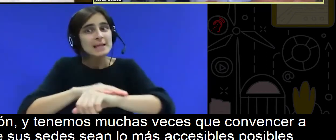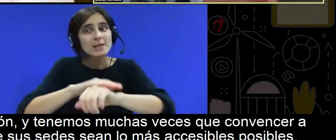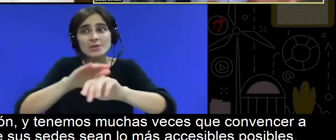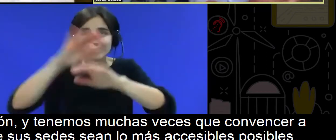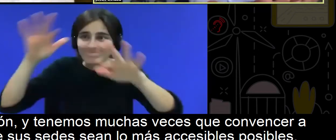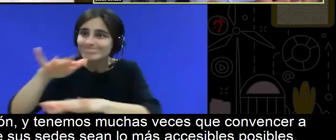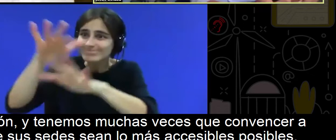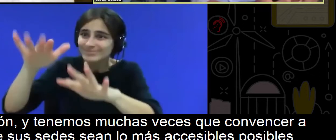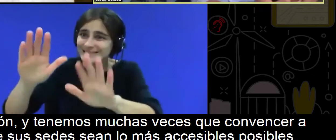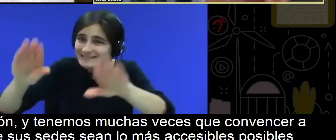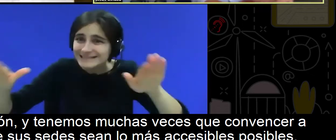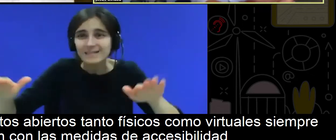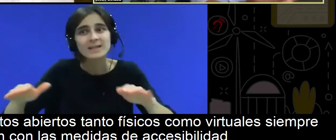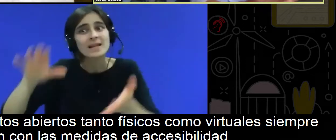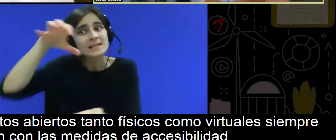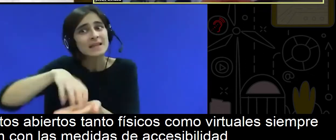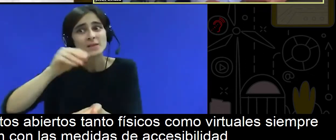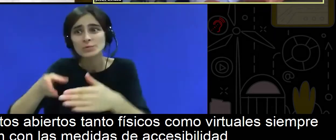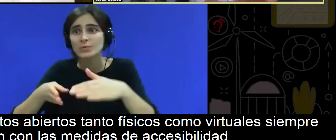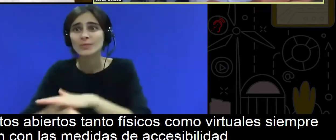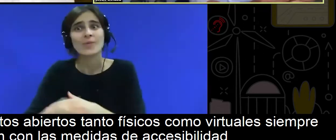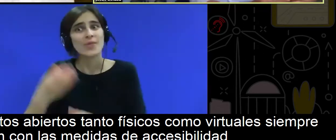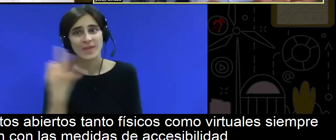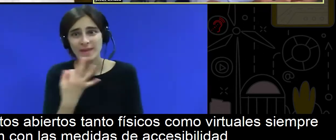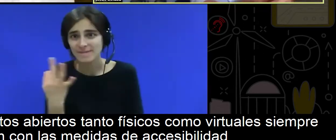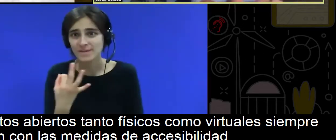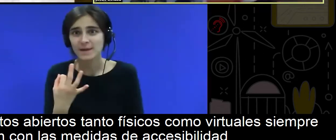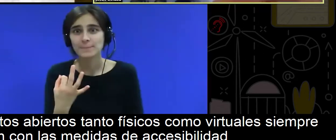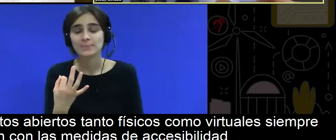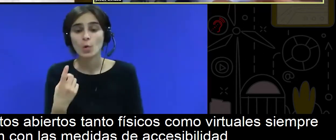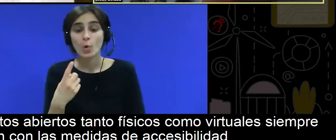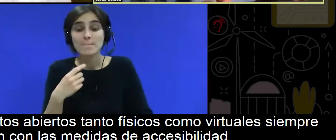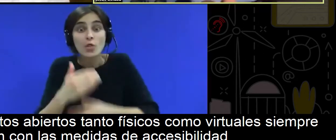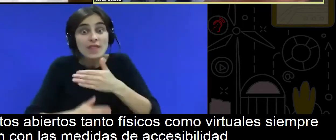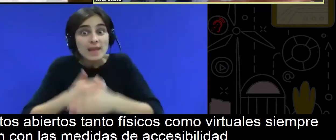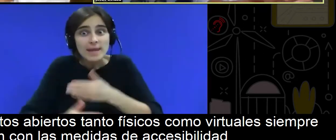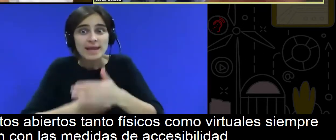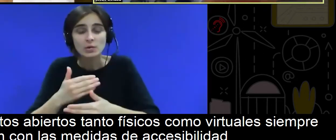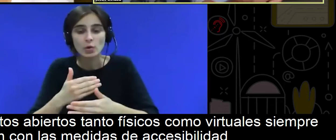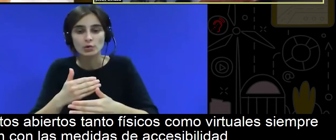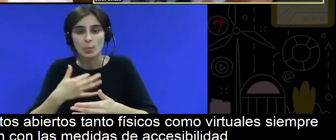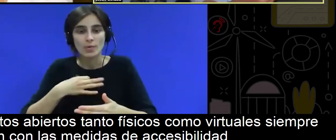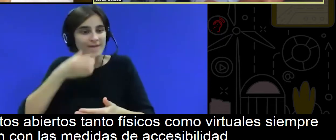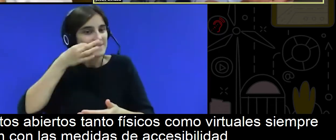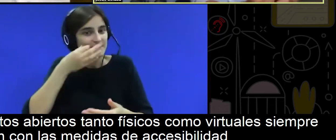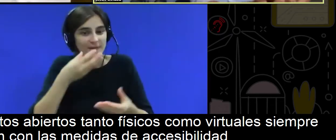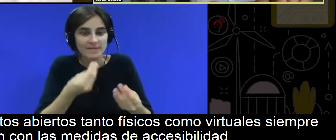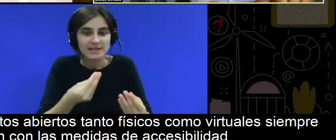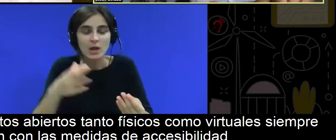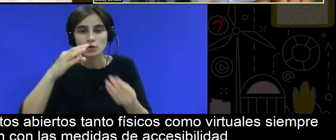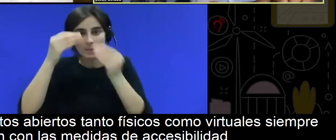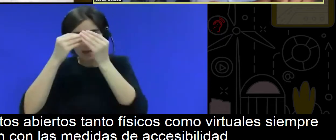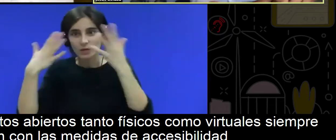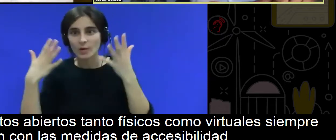lo más accesibles posibles, a que sus procedimientos que tienen abiertos, tanto físicos como virtuales, siempre cuenten con las medidas